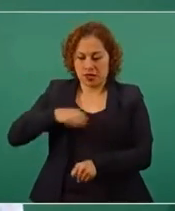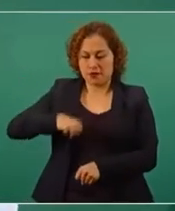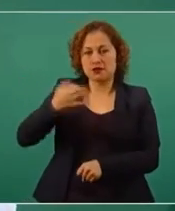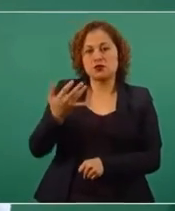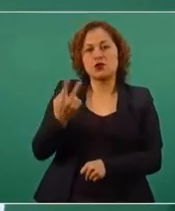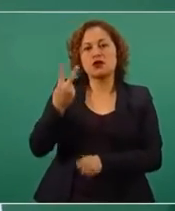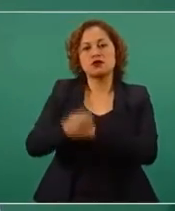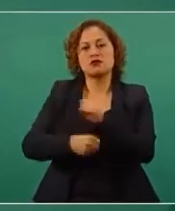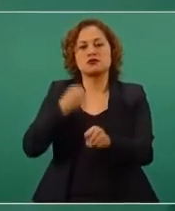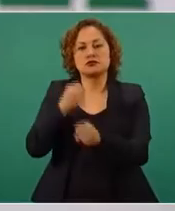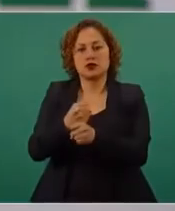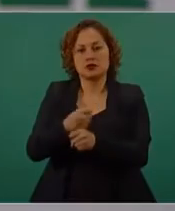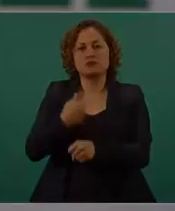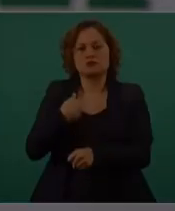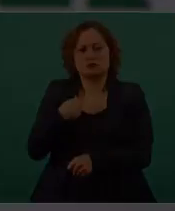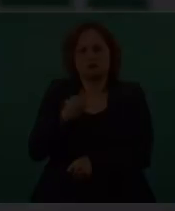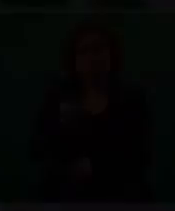Con la vacuna que me toque, en el momento en que me toque.